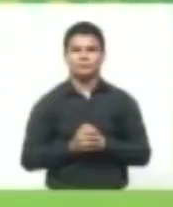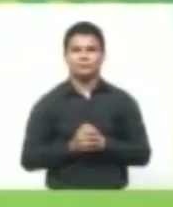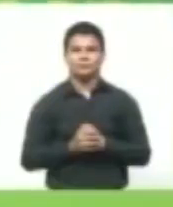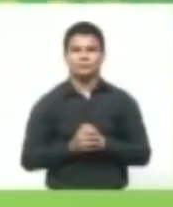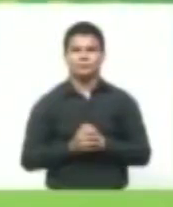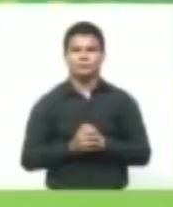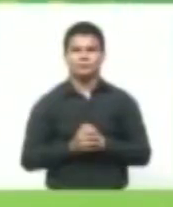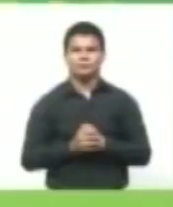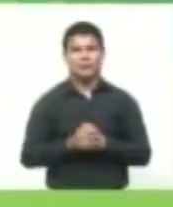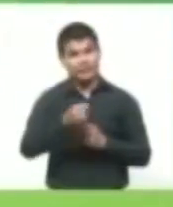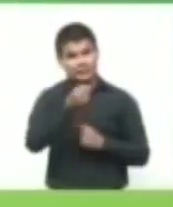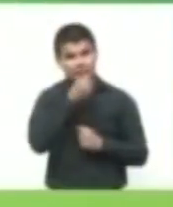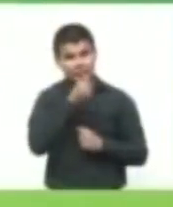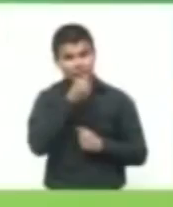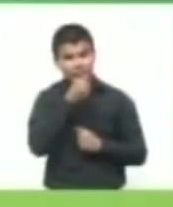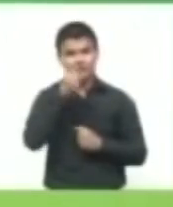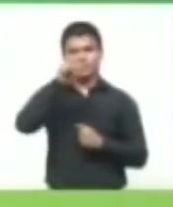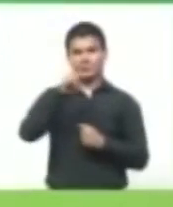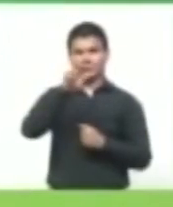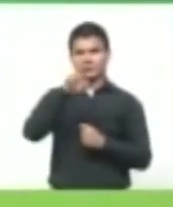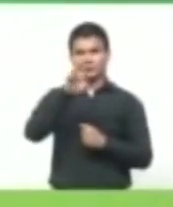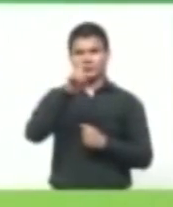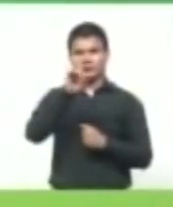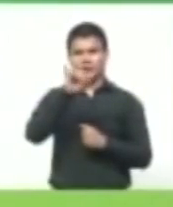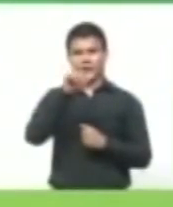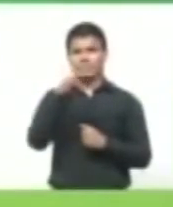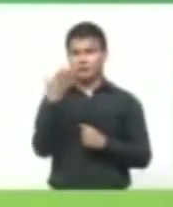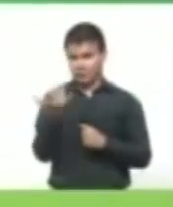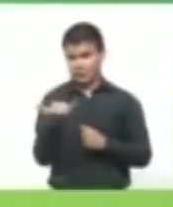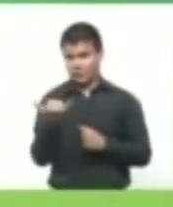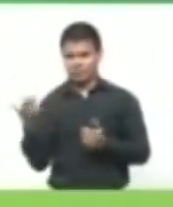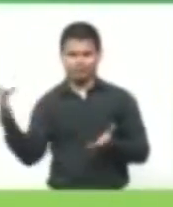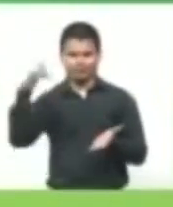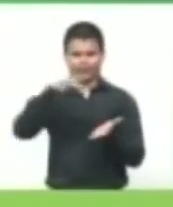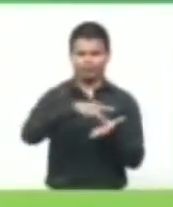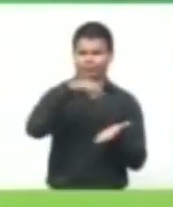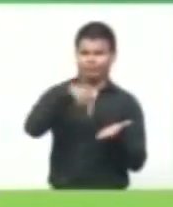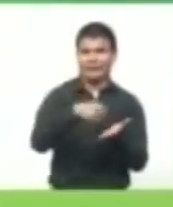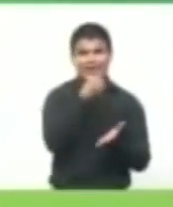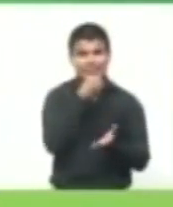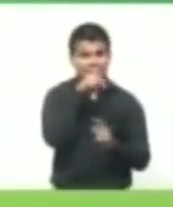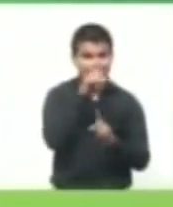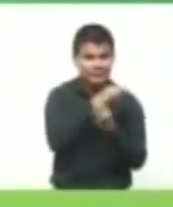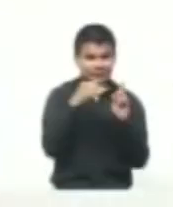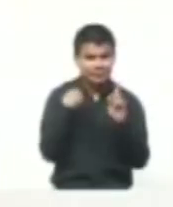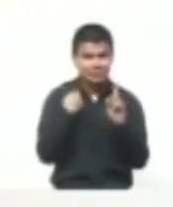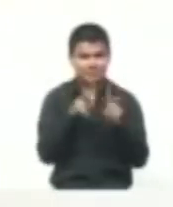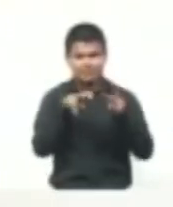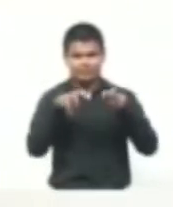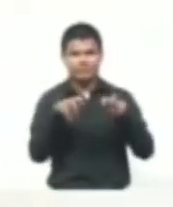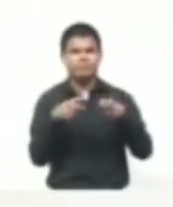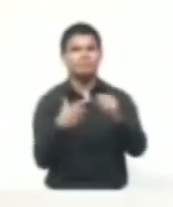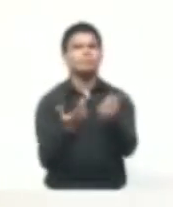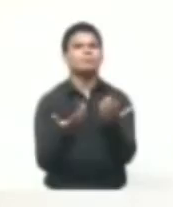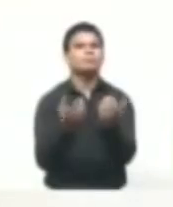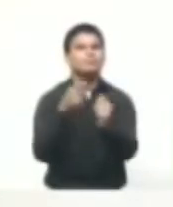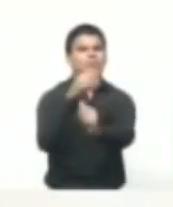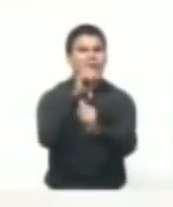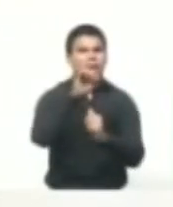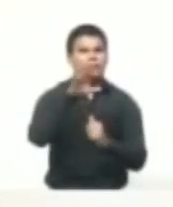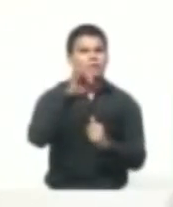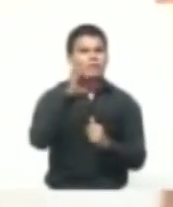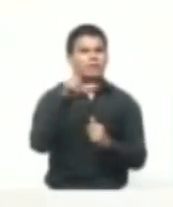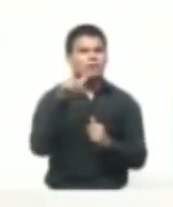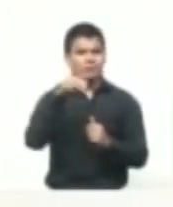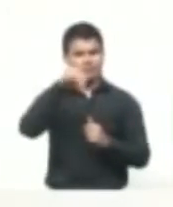El cantante dominicano Freddy Acosta visitó a Las Noticias para contarnos más detalles sobre su nueva canción. El cantante dominicano Freddy